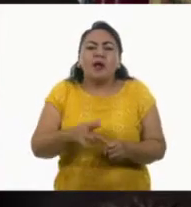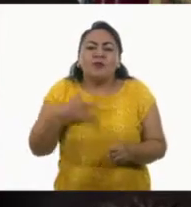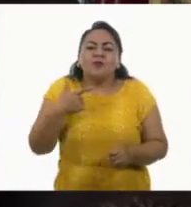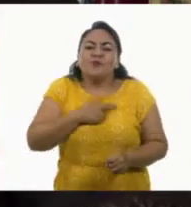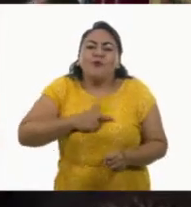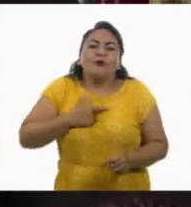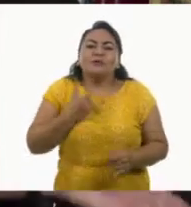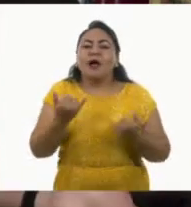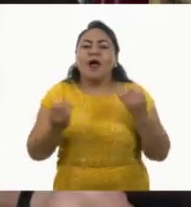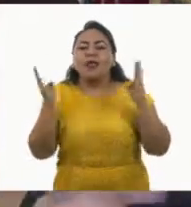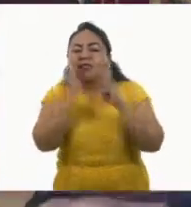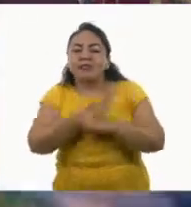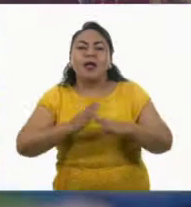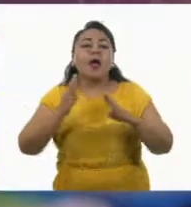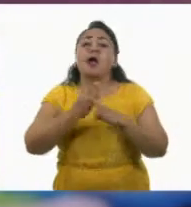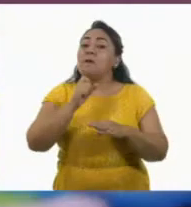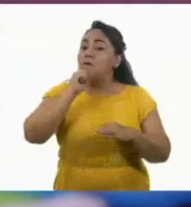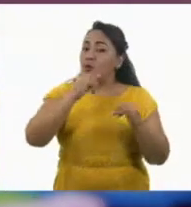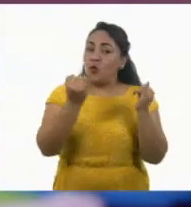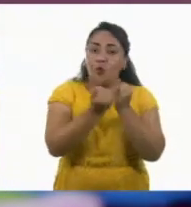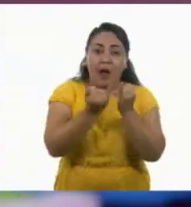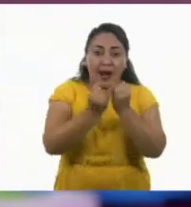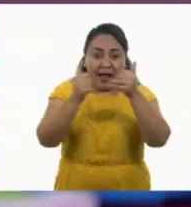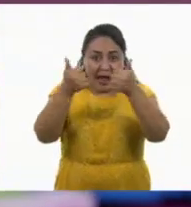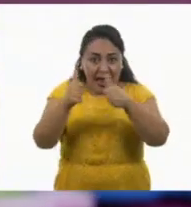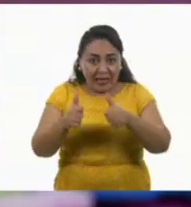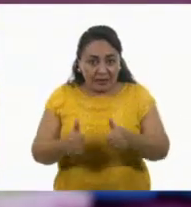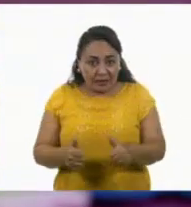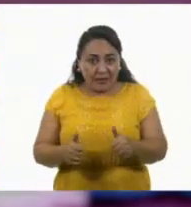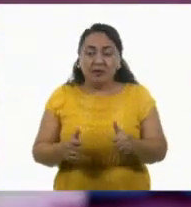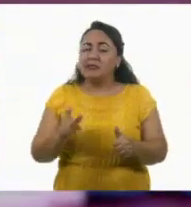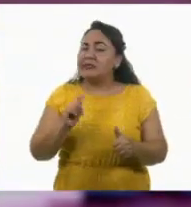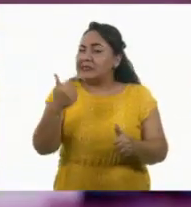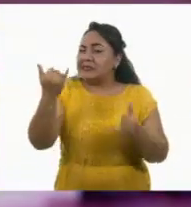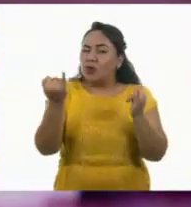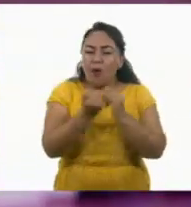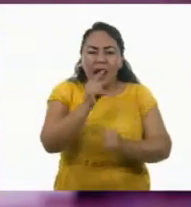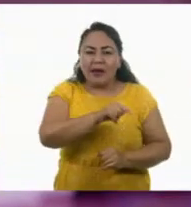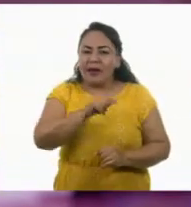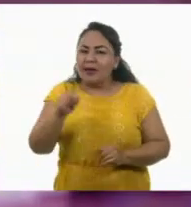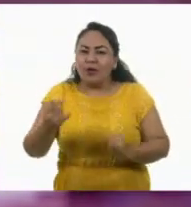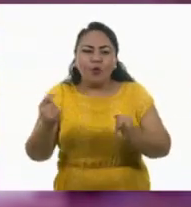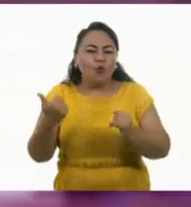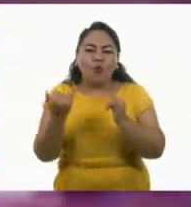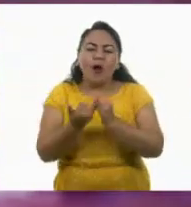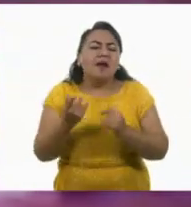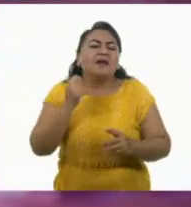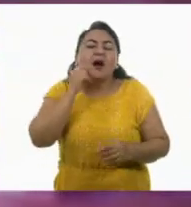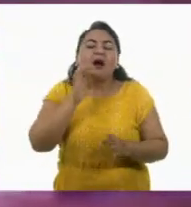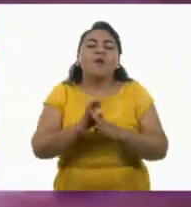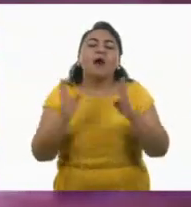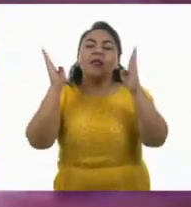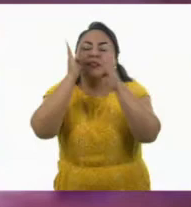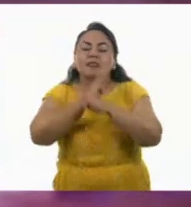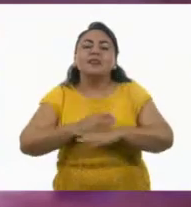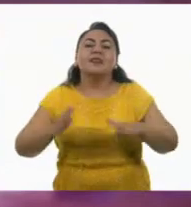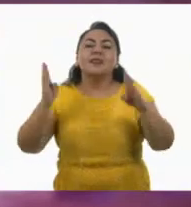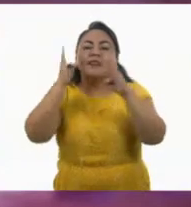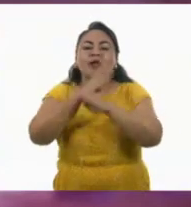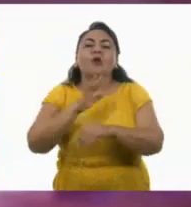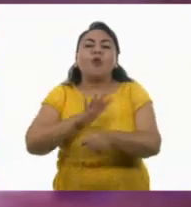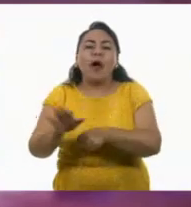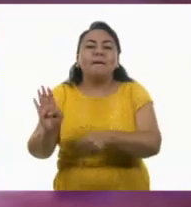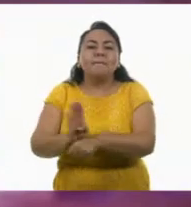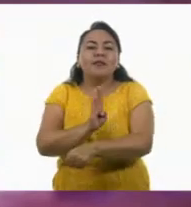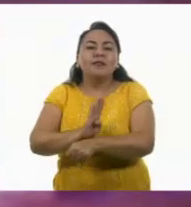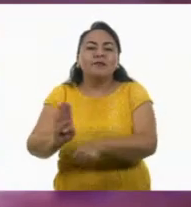gozoso. Pues la creatividad en el medio artístico es casi exactamente igual. Los beneficios que nosotros tenemos